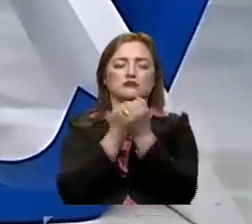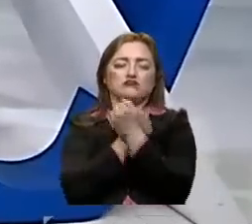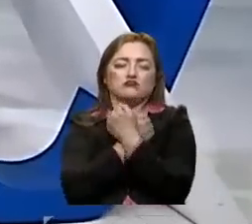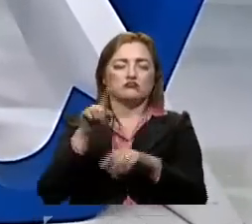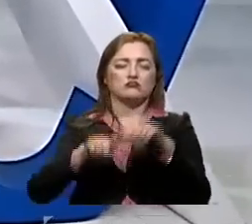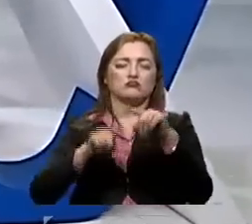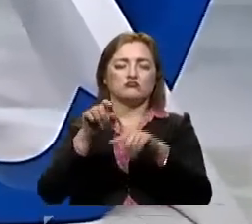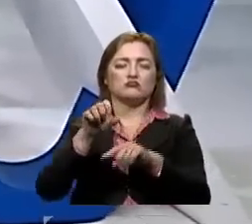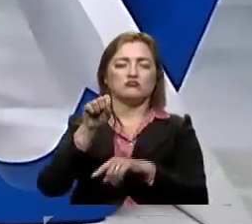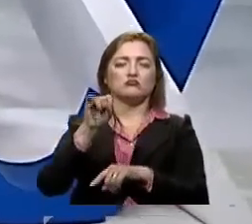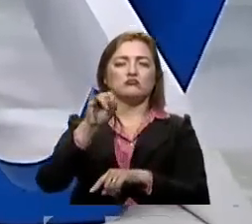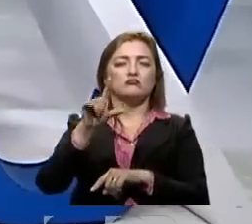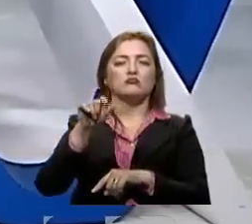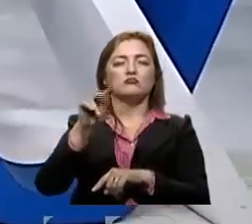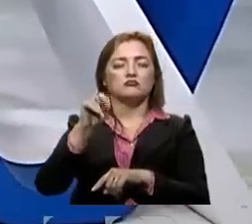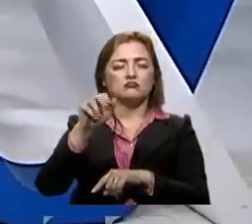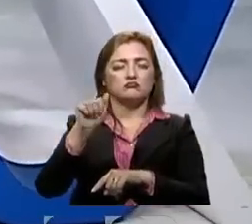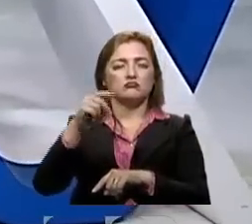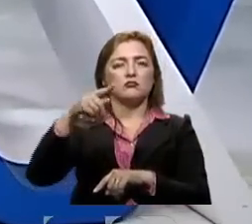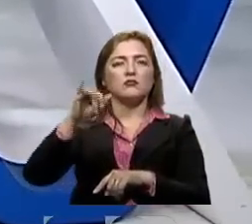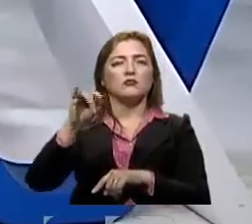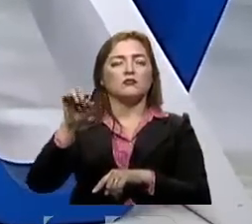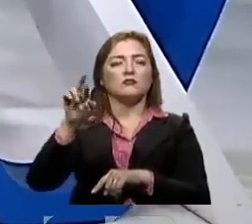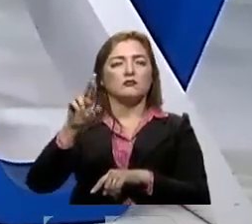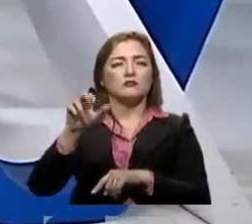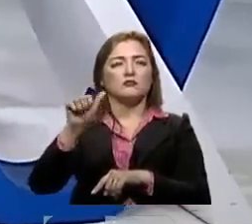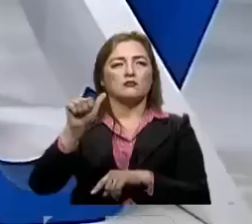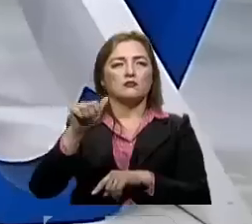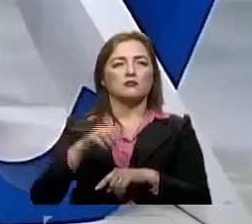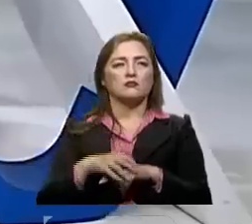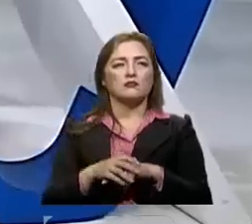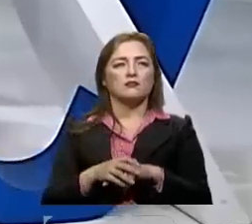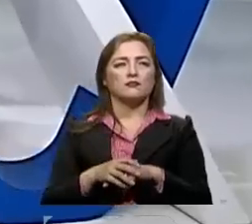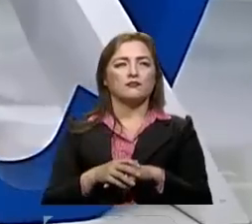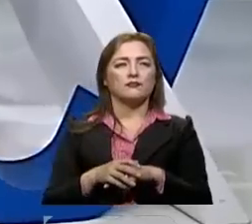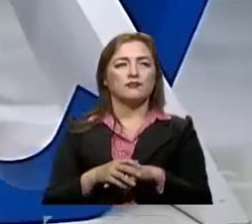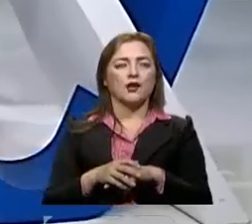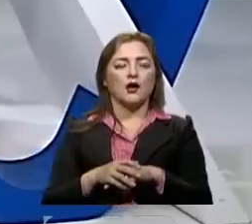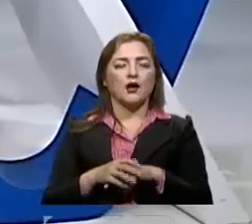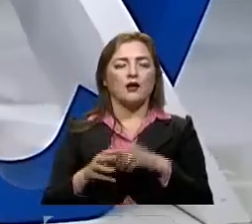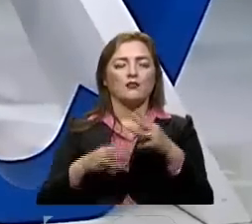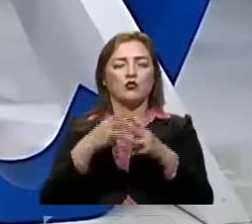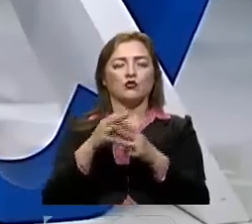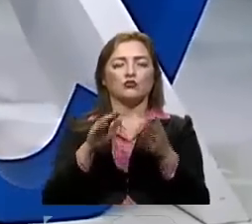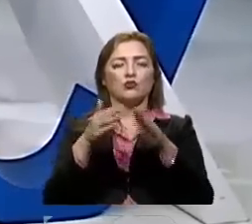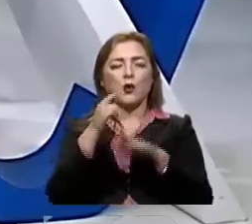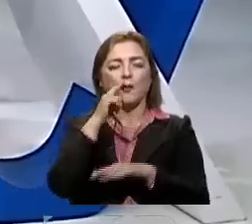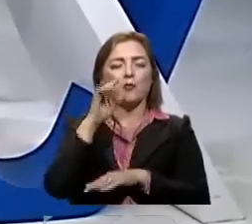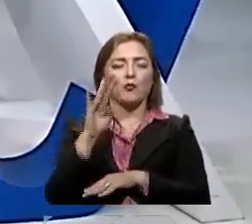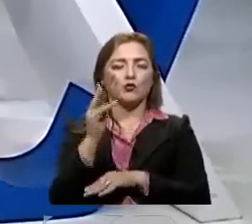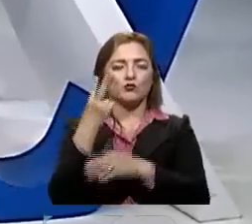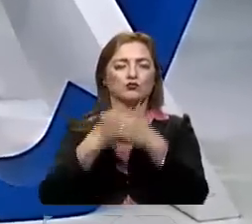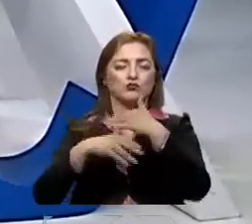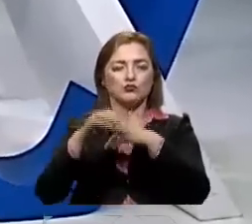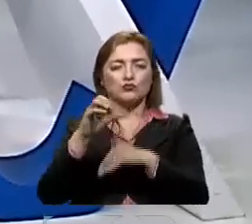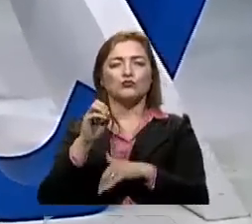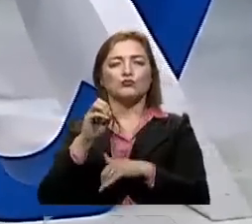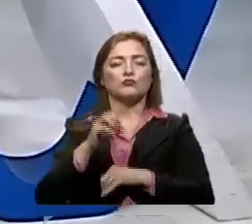querido. Piedra no está más con nosotros en este mundo terrenal. Su esposo Pablo y sus